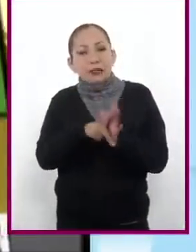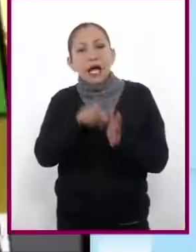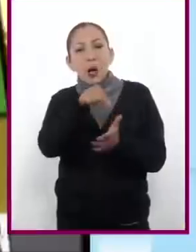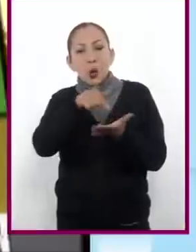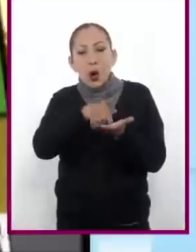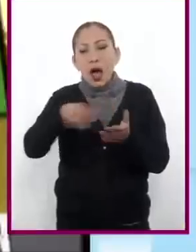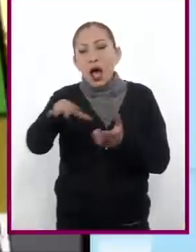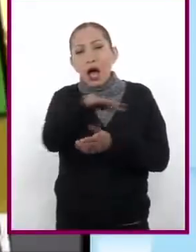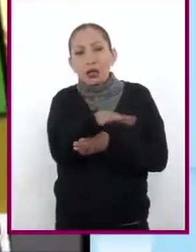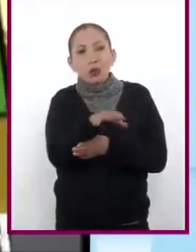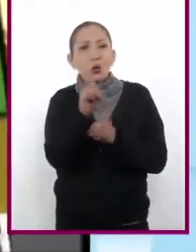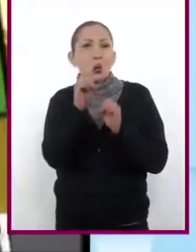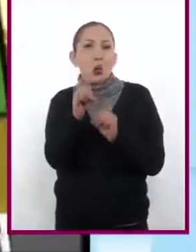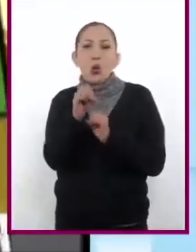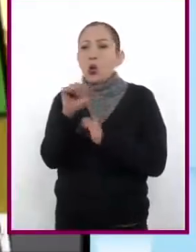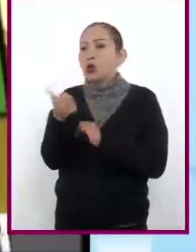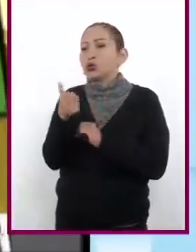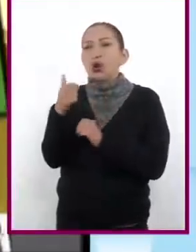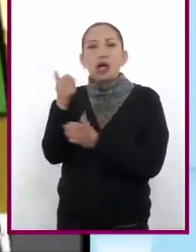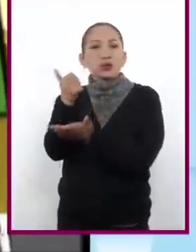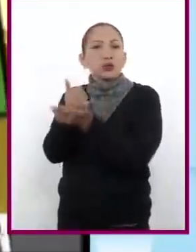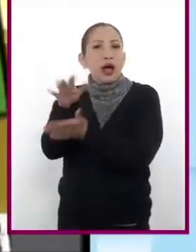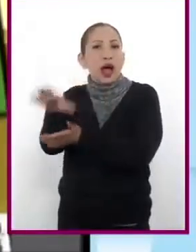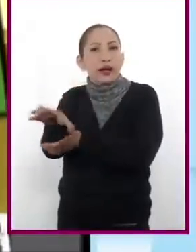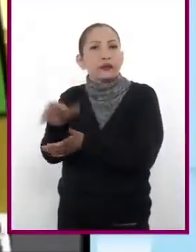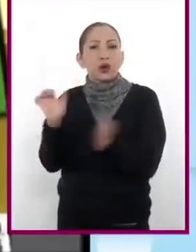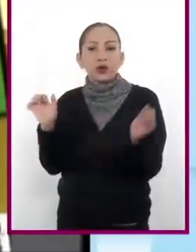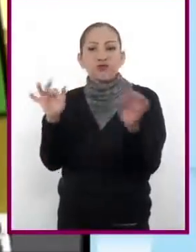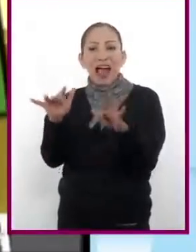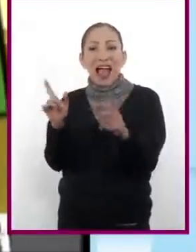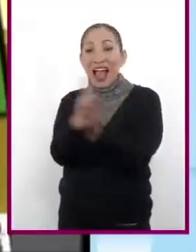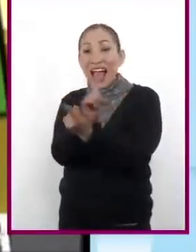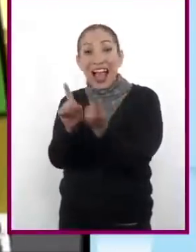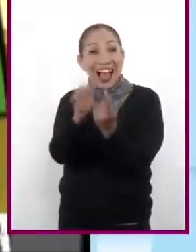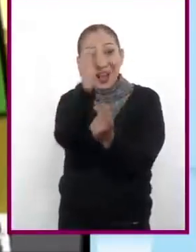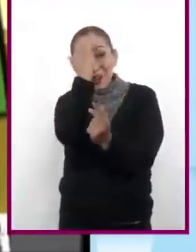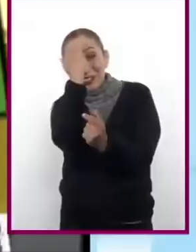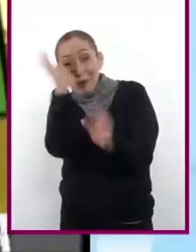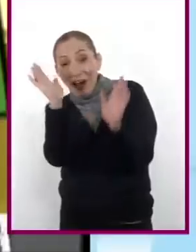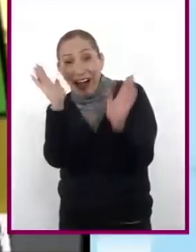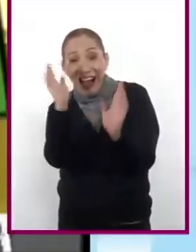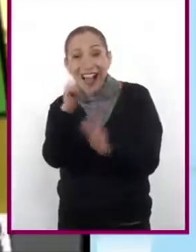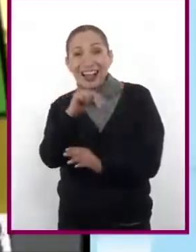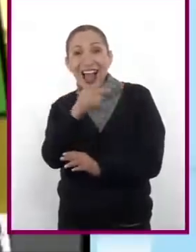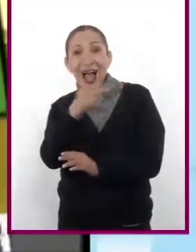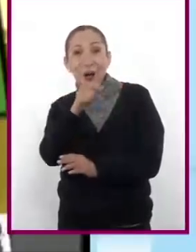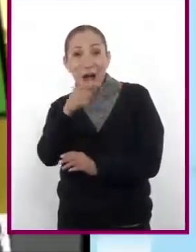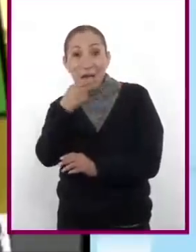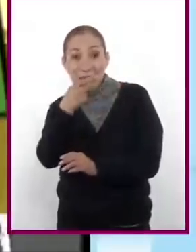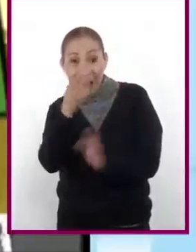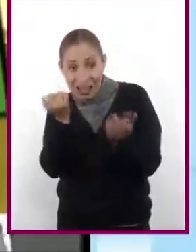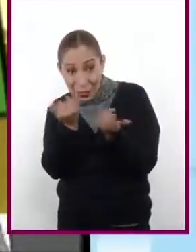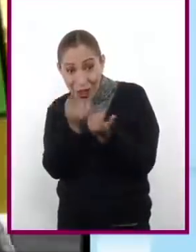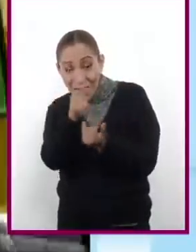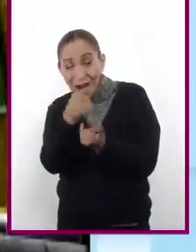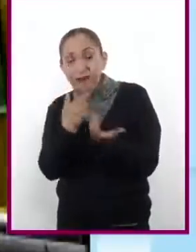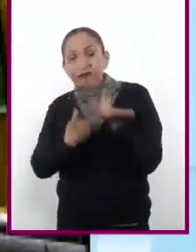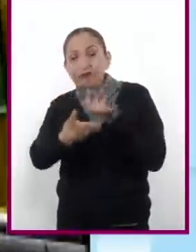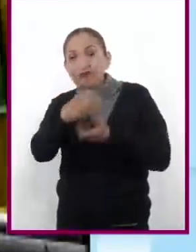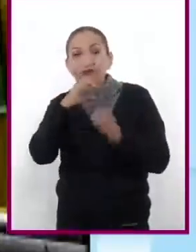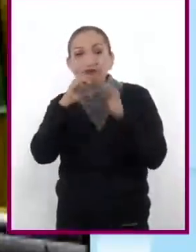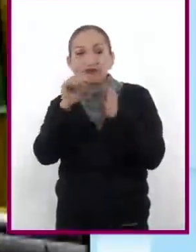plazas o en otra ciudad cuando nos encontramos entre los que conocemos el náhuatl. Nos hablamos en ese